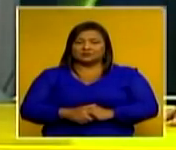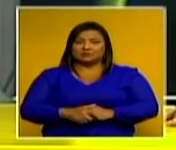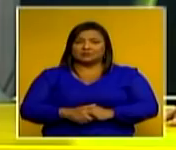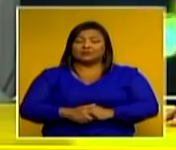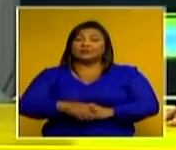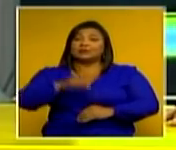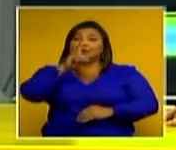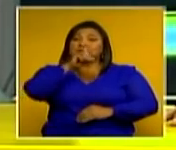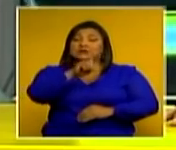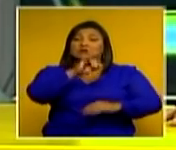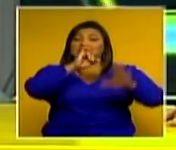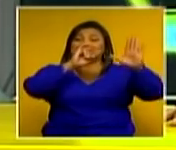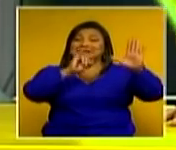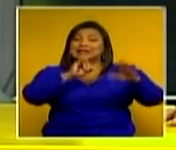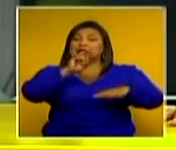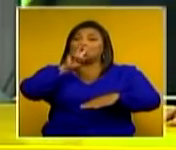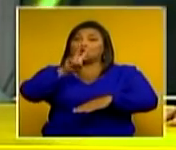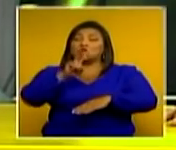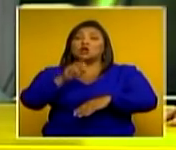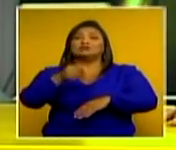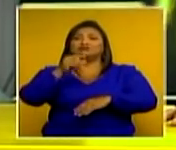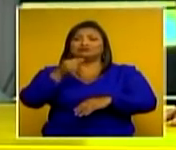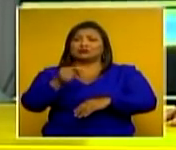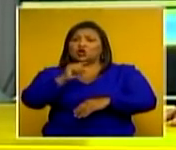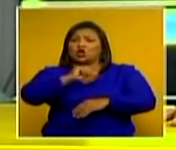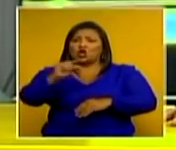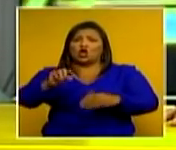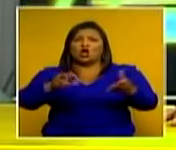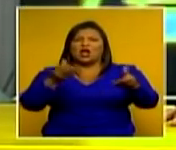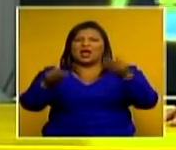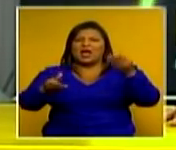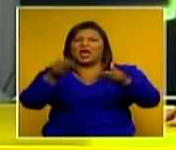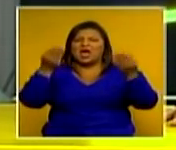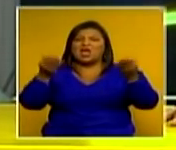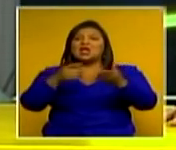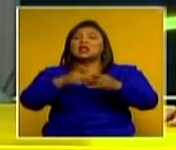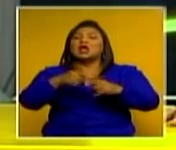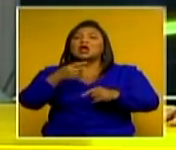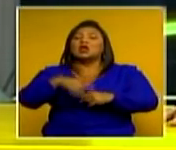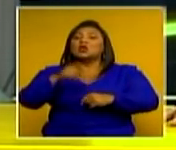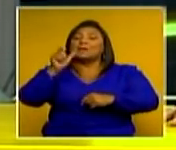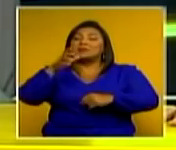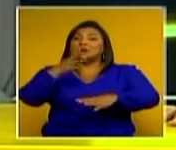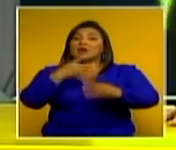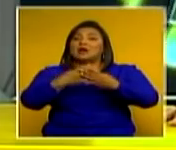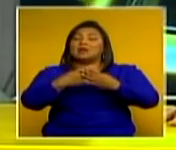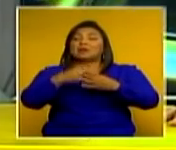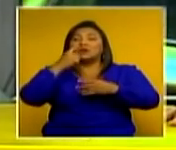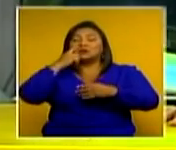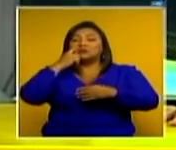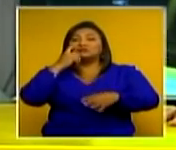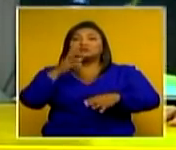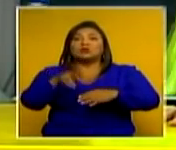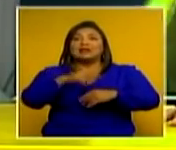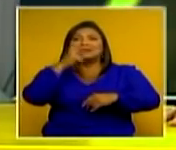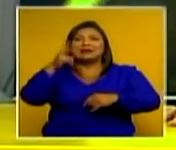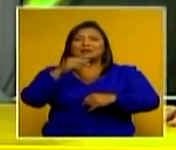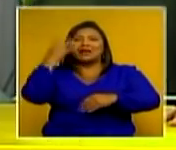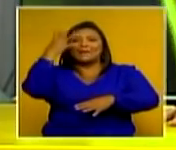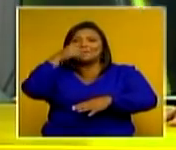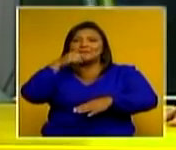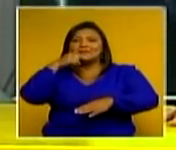162 kilos de clorhidrato de cocaína incautados y un detenido son el resultado del operativo transportación 2 en